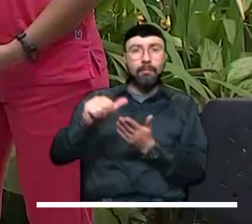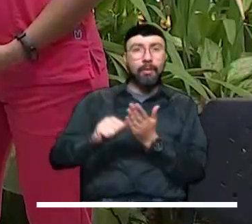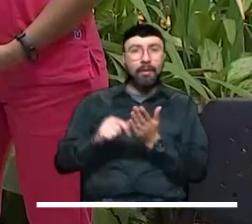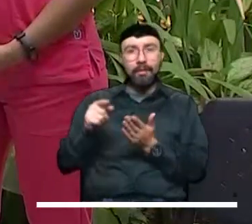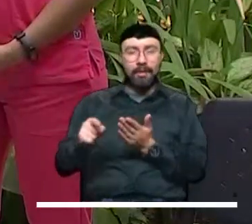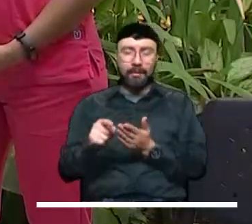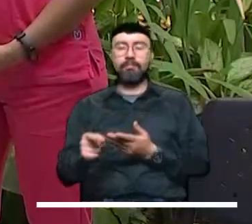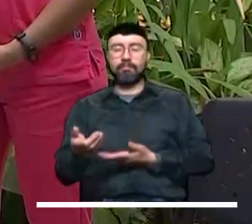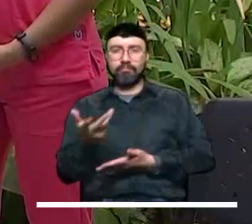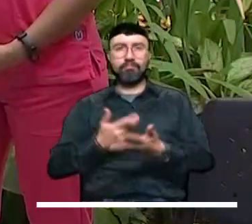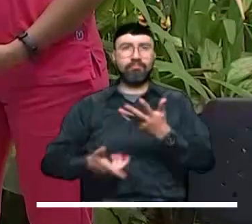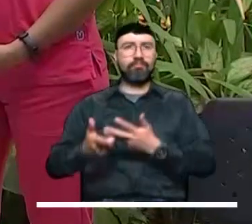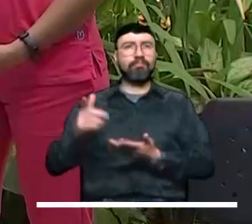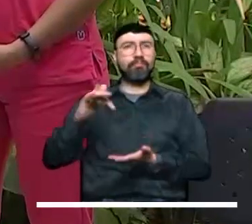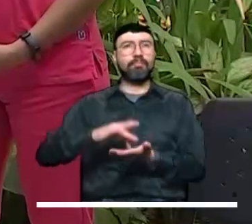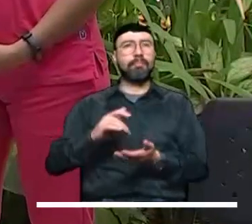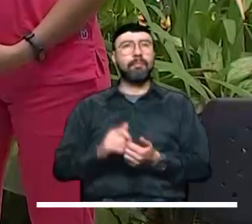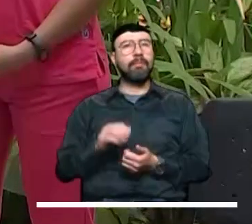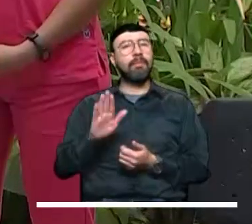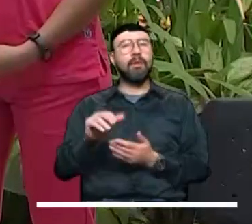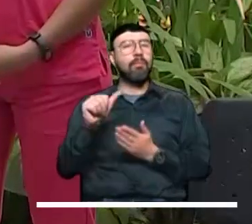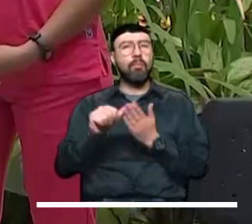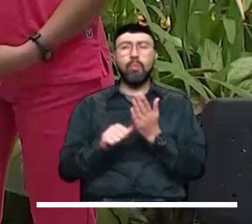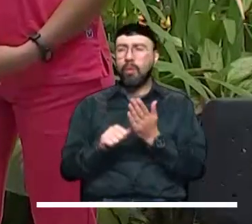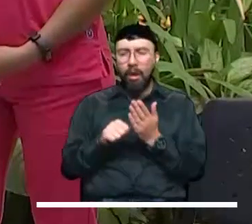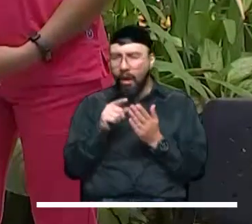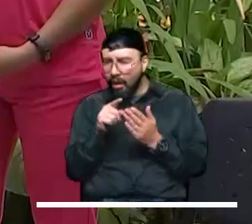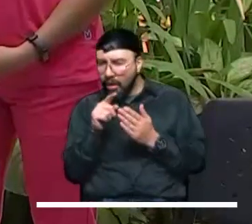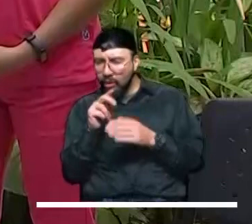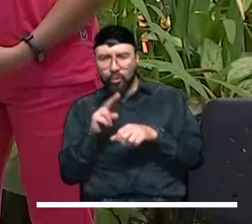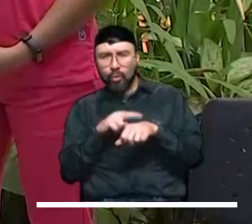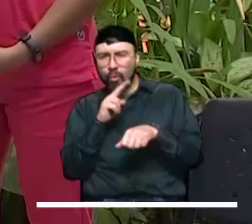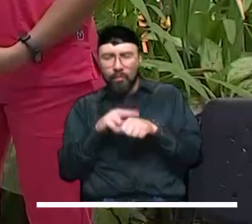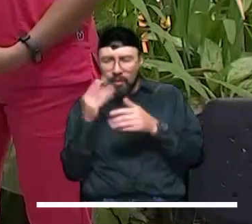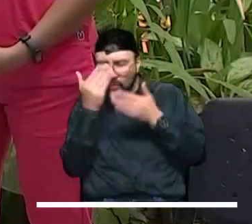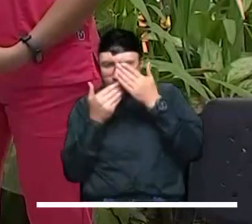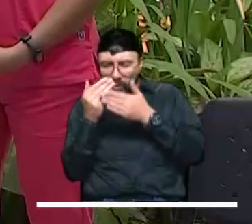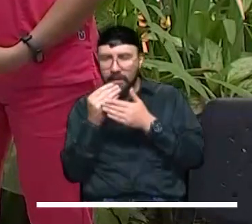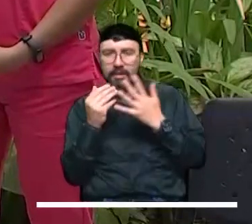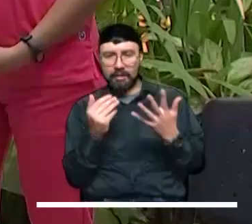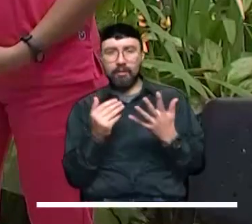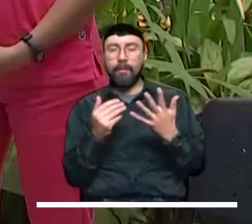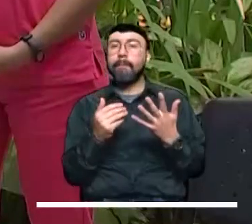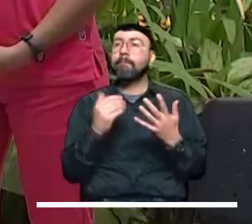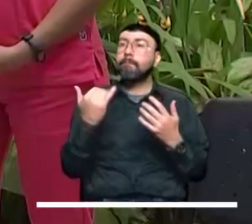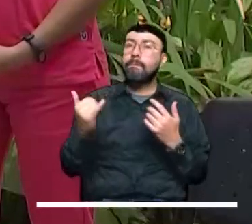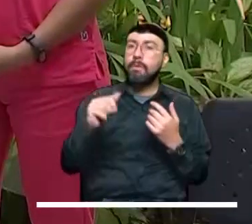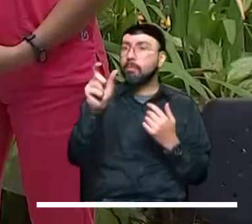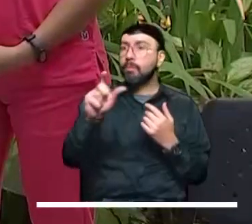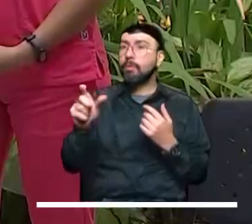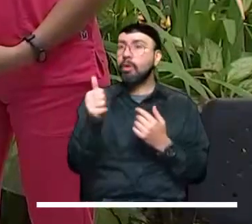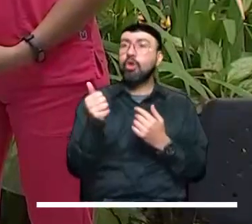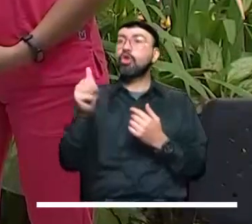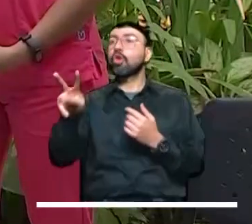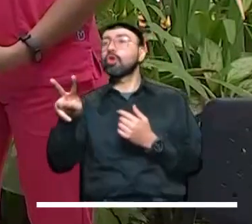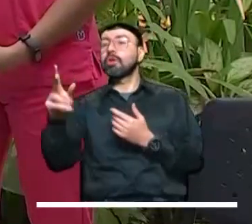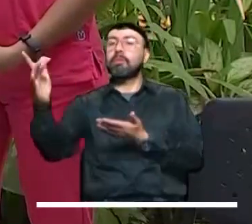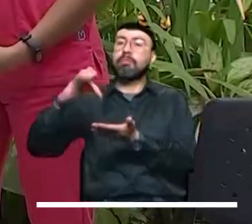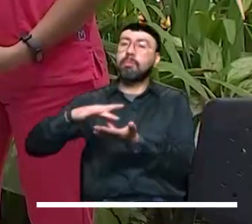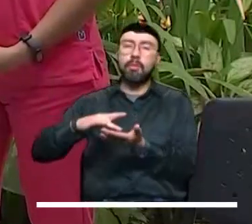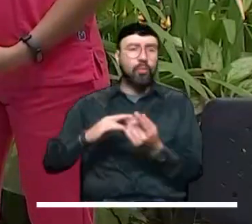dismetabolismo. Esta prueba es normal hasta 5. Tenemos en este momento 12 pacientes y solamente uno